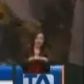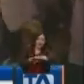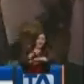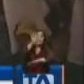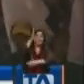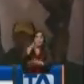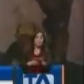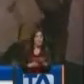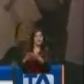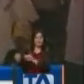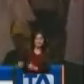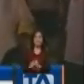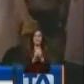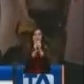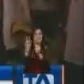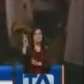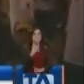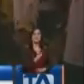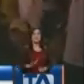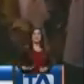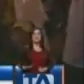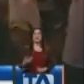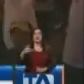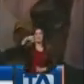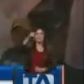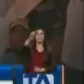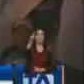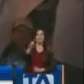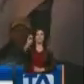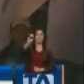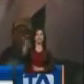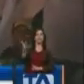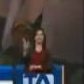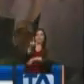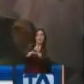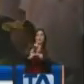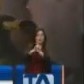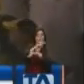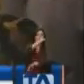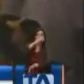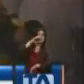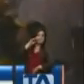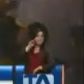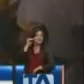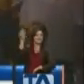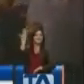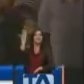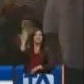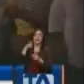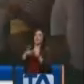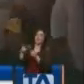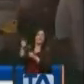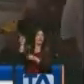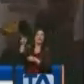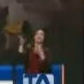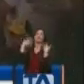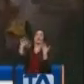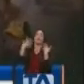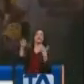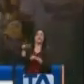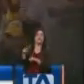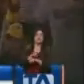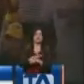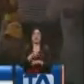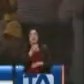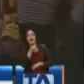de la tarde llegó acompañada de mauricio posó su binomio presidencial y del doctor jaime nebot saadi con ellos arrancó la caravana habló a los medios